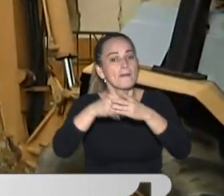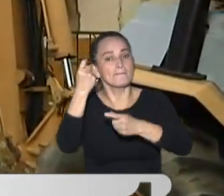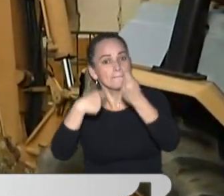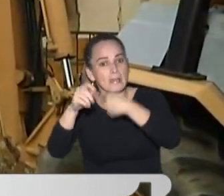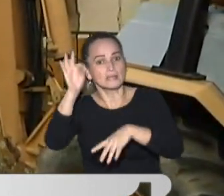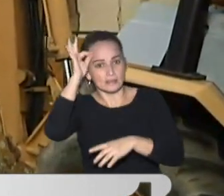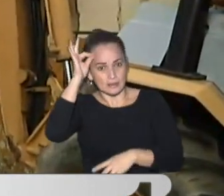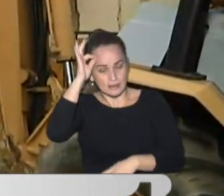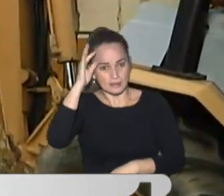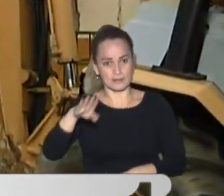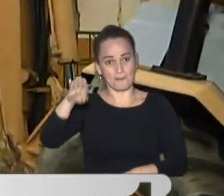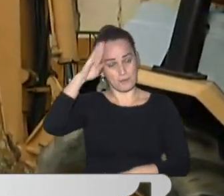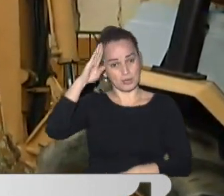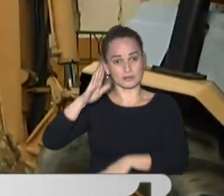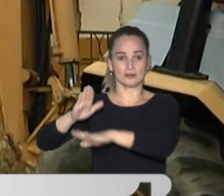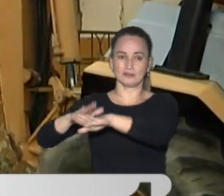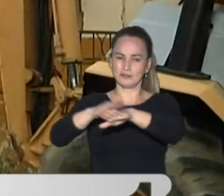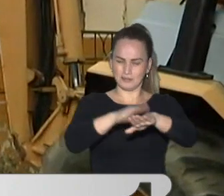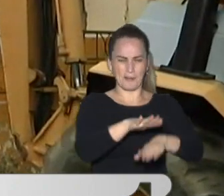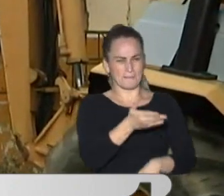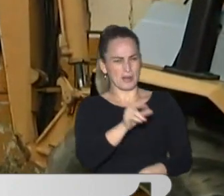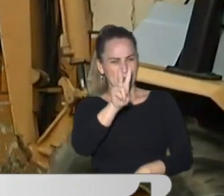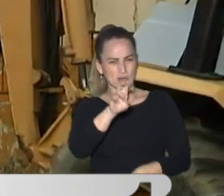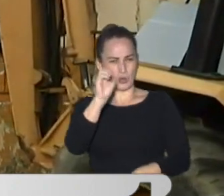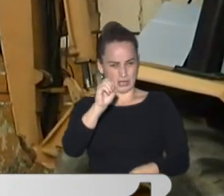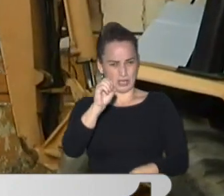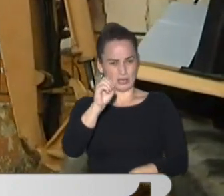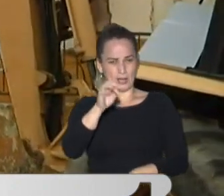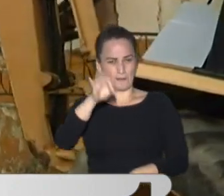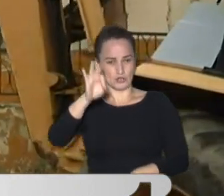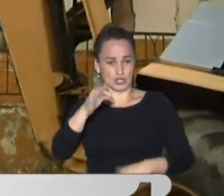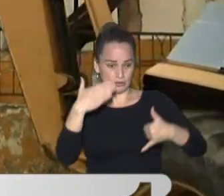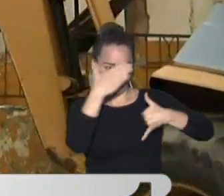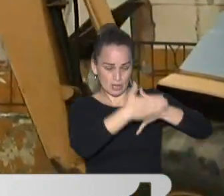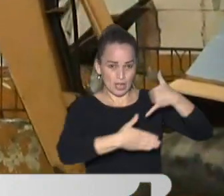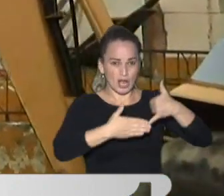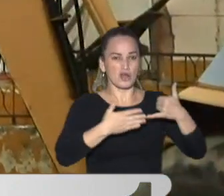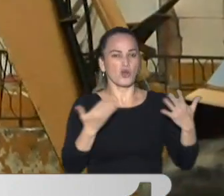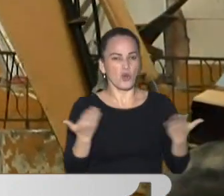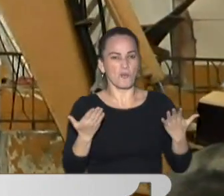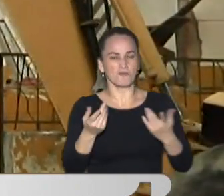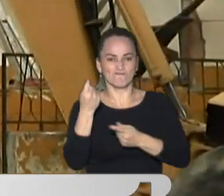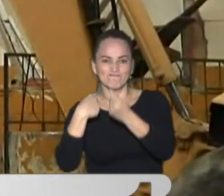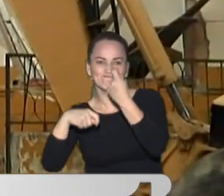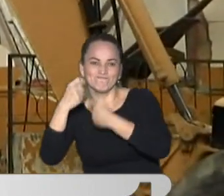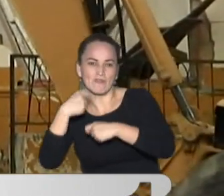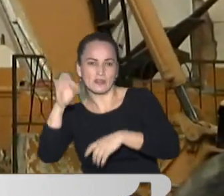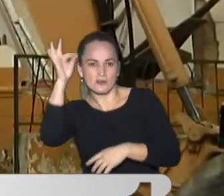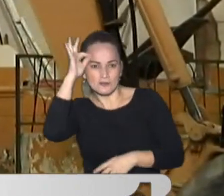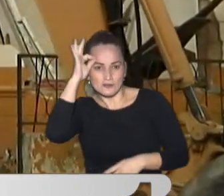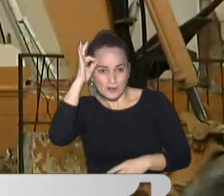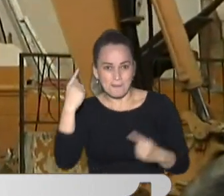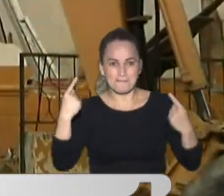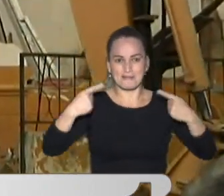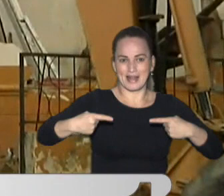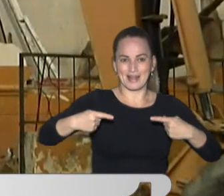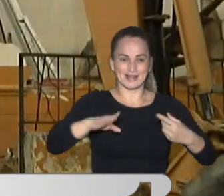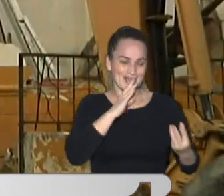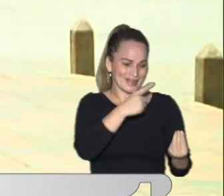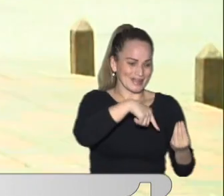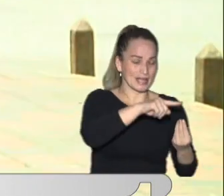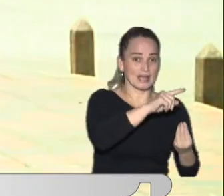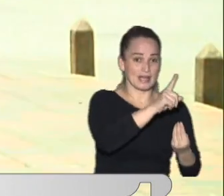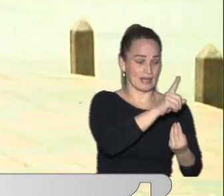las autoridades, el 70% de los homicidios en el país son producto del narcotráfico y las disputas, especialmente del Clan del